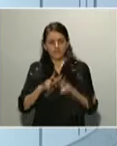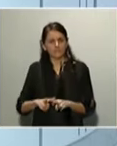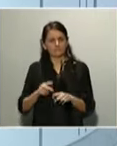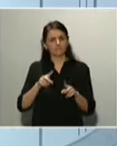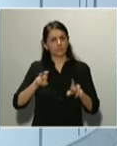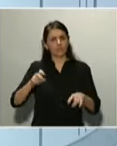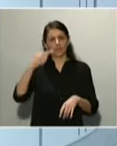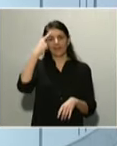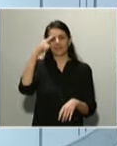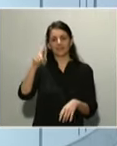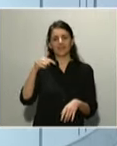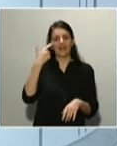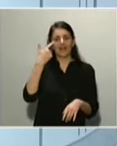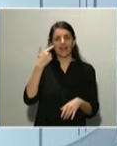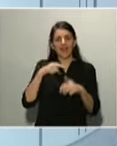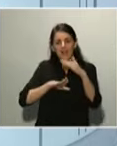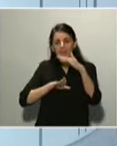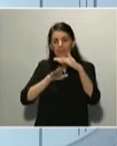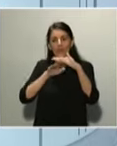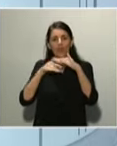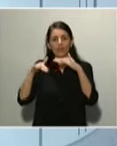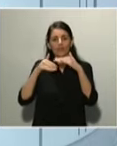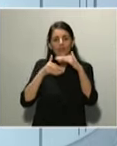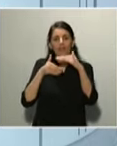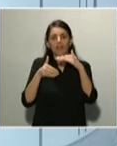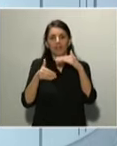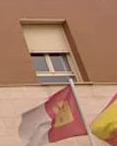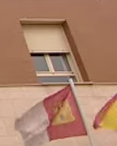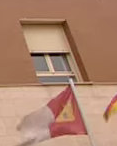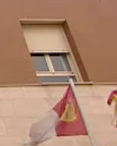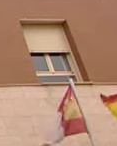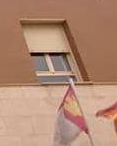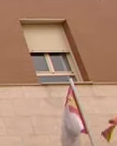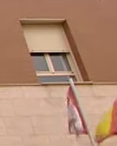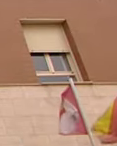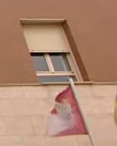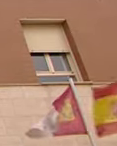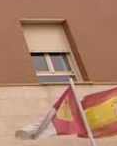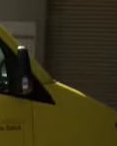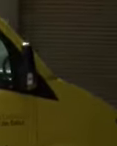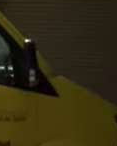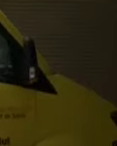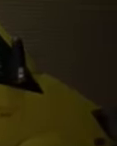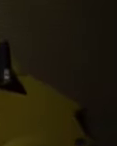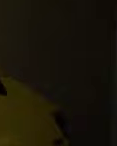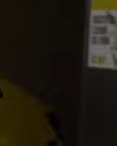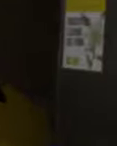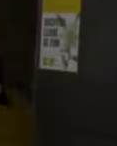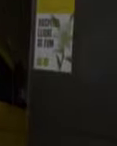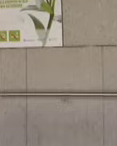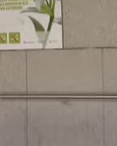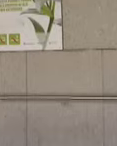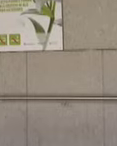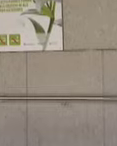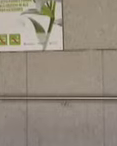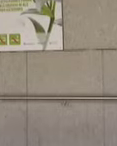lejos podemos estar de ese pico que tanto esperamos todos. Aunque Madrid sigue a la cabeza, Castilla, La Mancha y Cataluña han